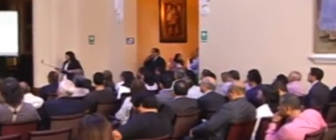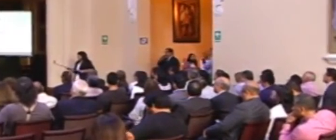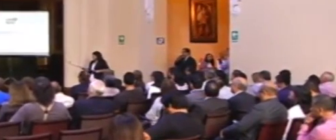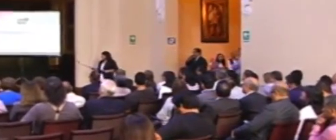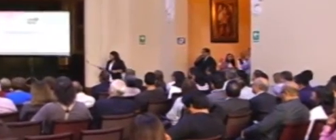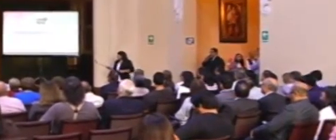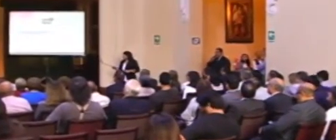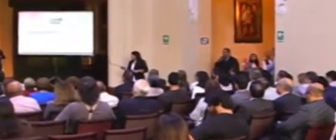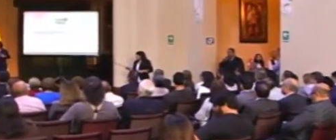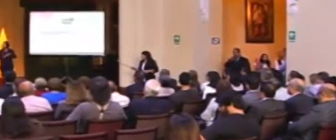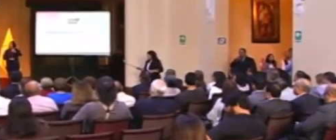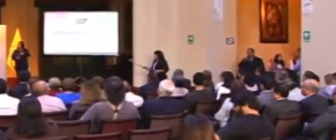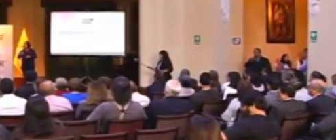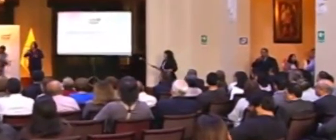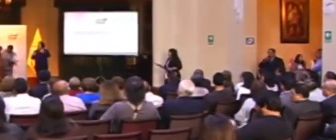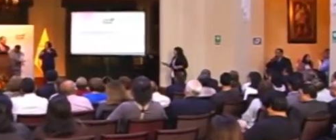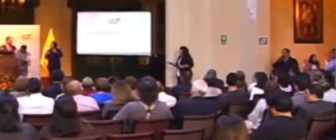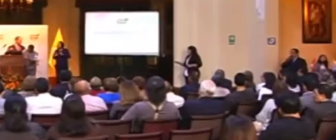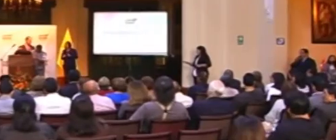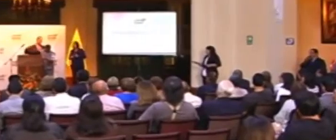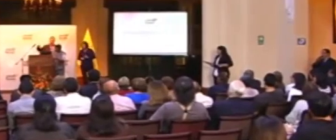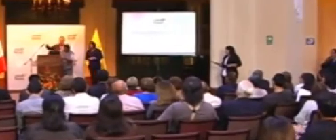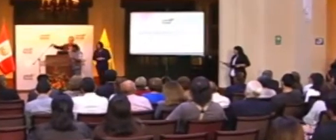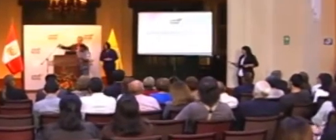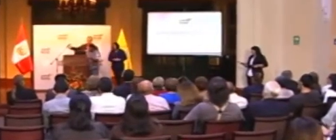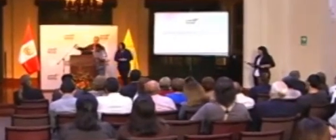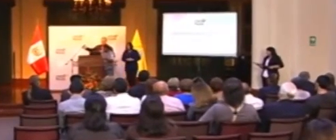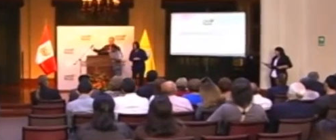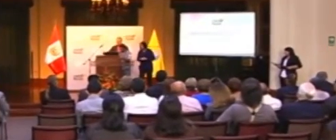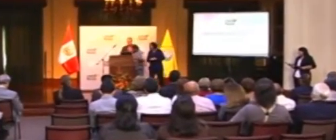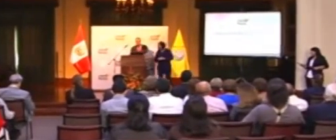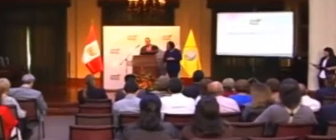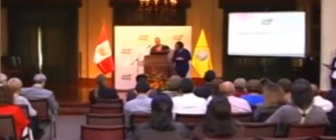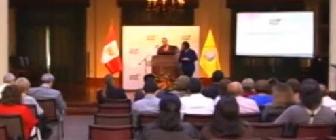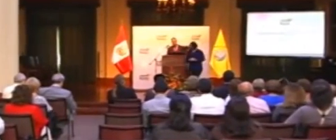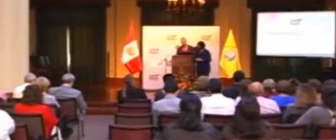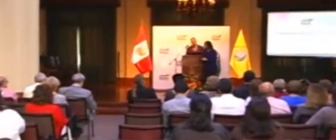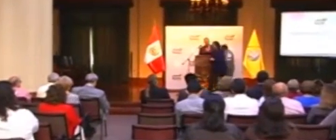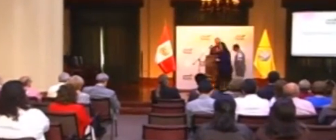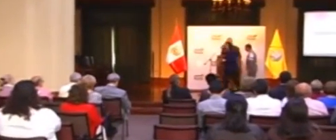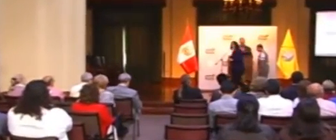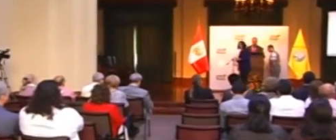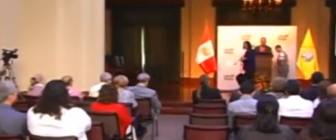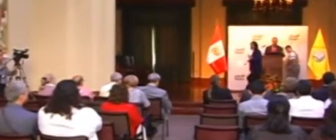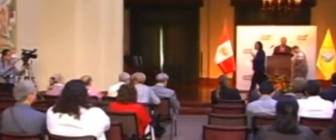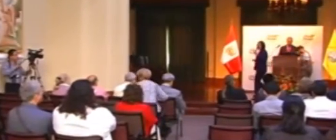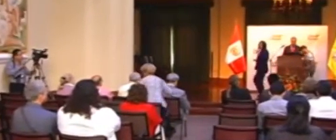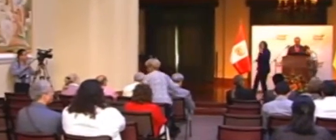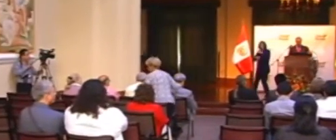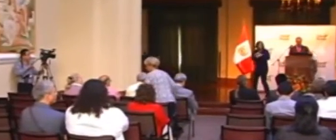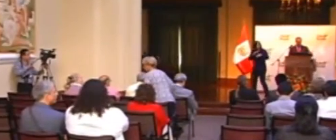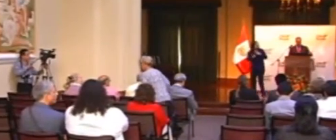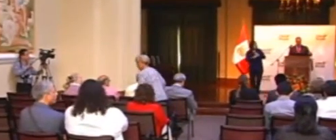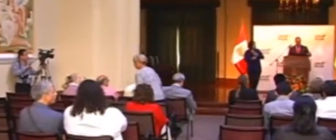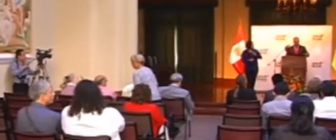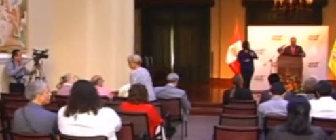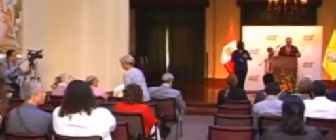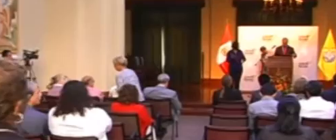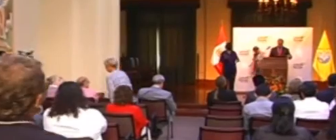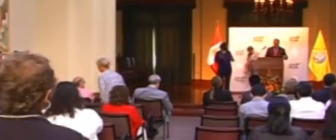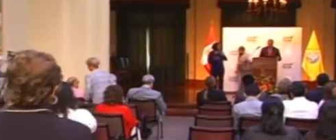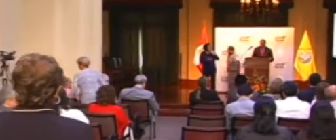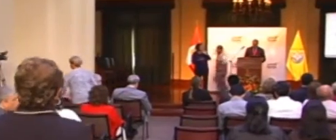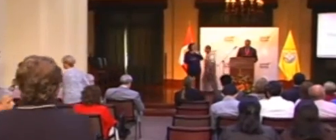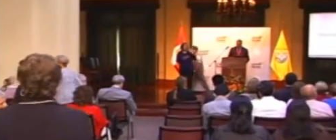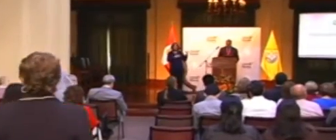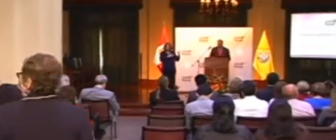cuentas 2017 del periodo del segundo año de gestión del periodo 2015-2018 a cargo del